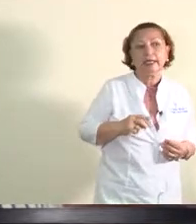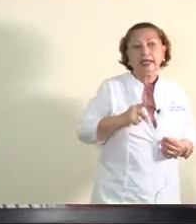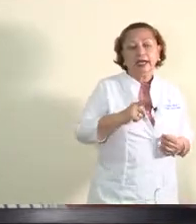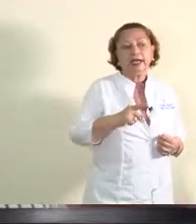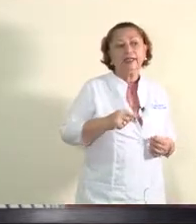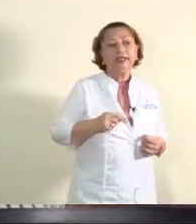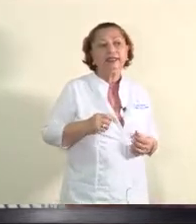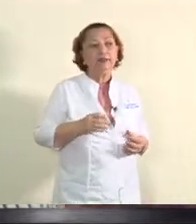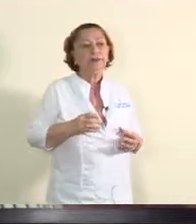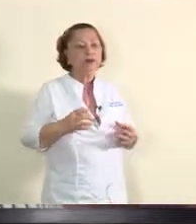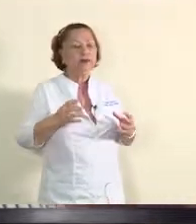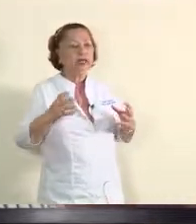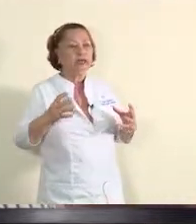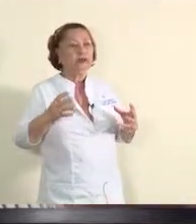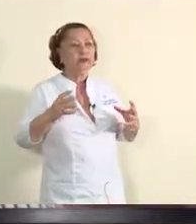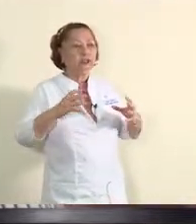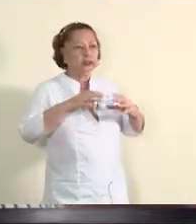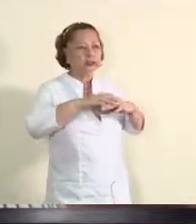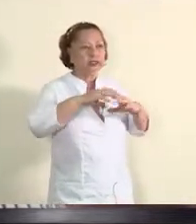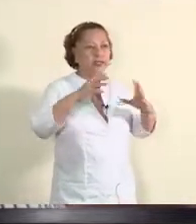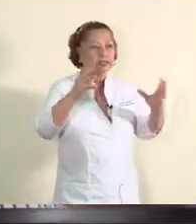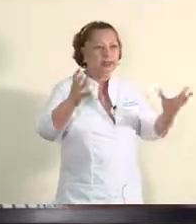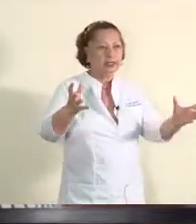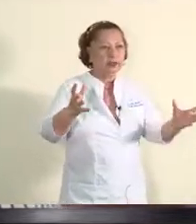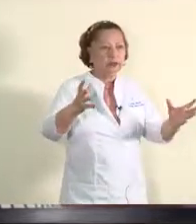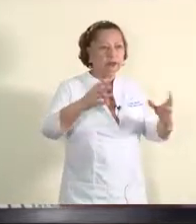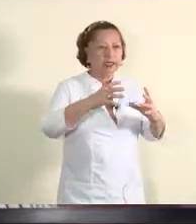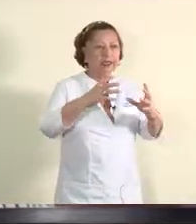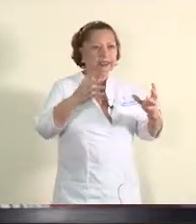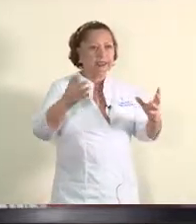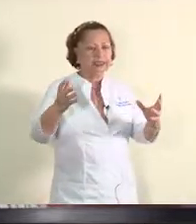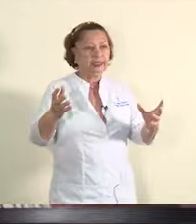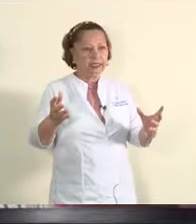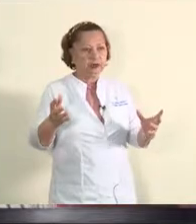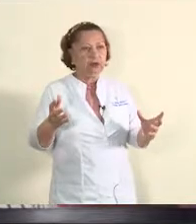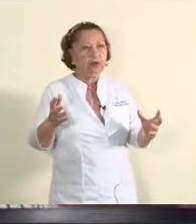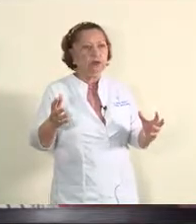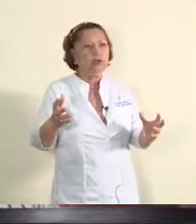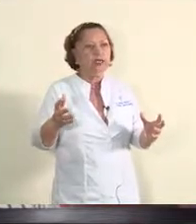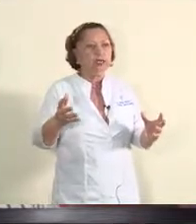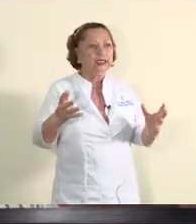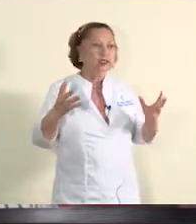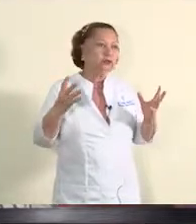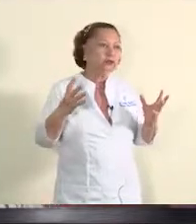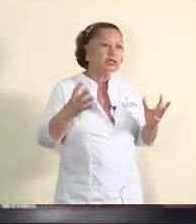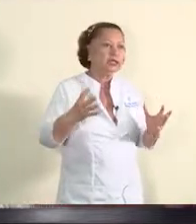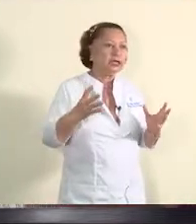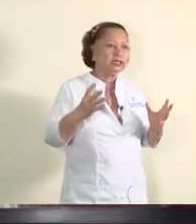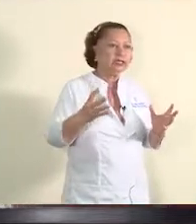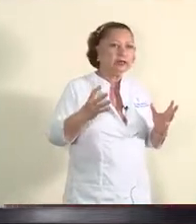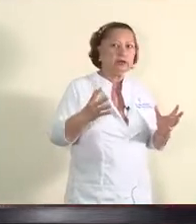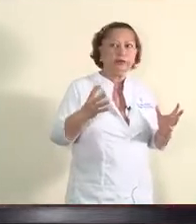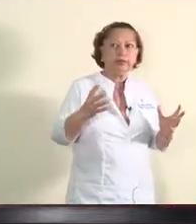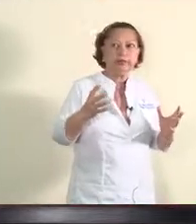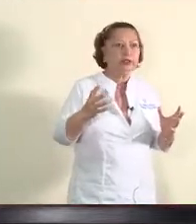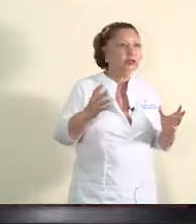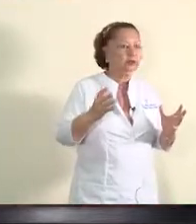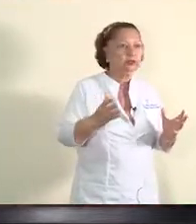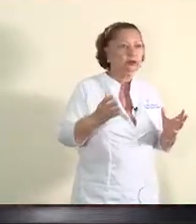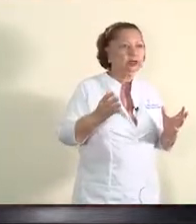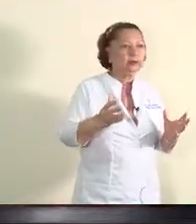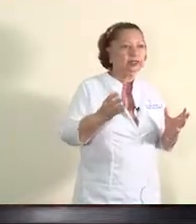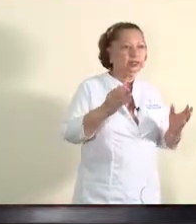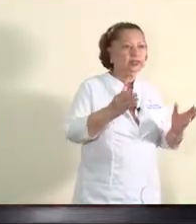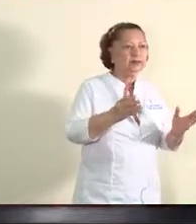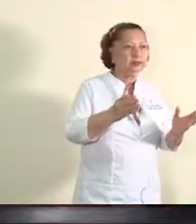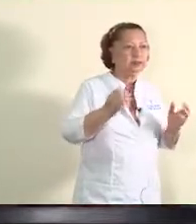y comunitaria, aquí estamos hablando de un gran evento, un gran desastre que hubo, y entonces aquí estamos